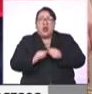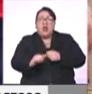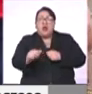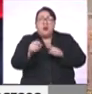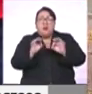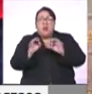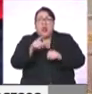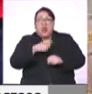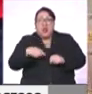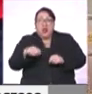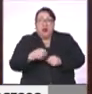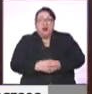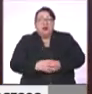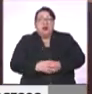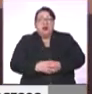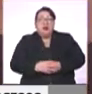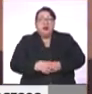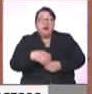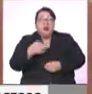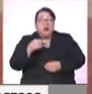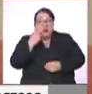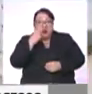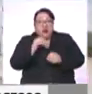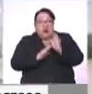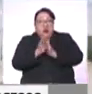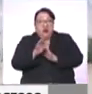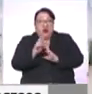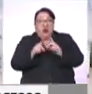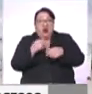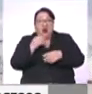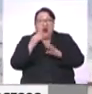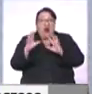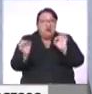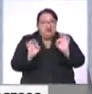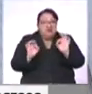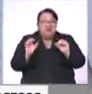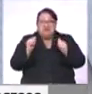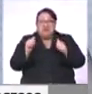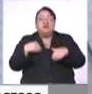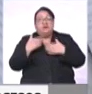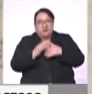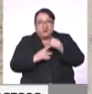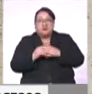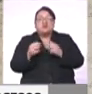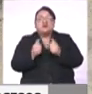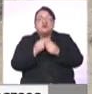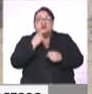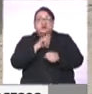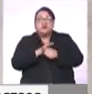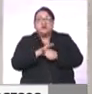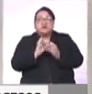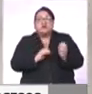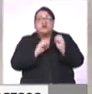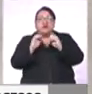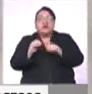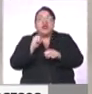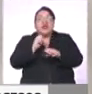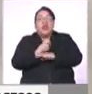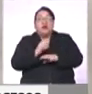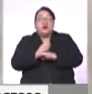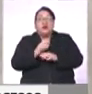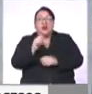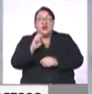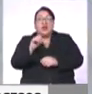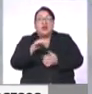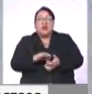de riesgo mitigable siempre y cuando hayan superado las condiciones de riesgo mediante el cumplimiento de recomendaciones técnicas a fin